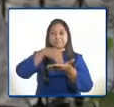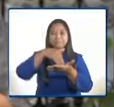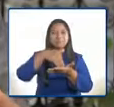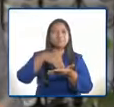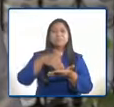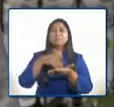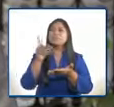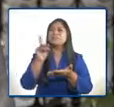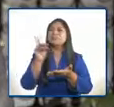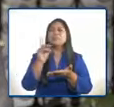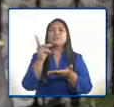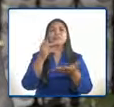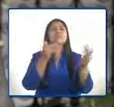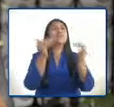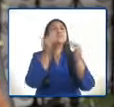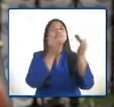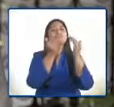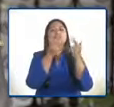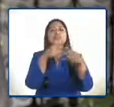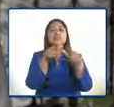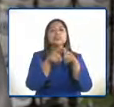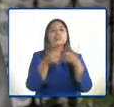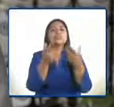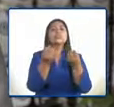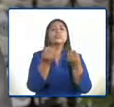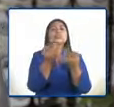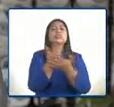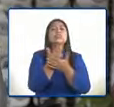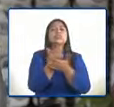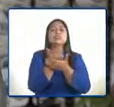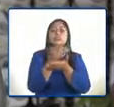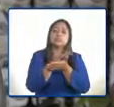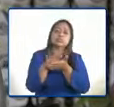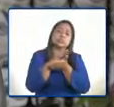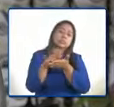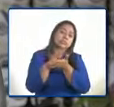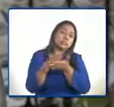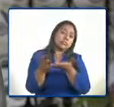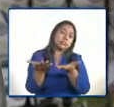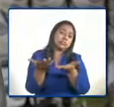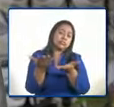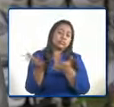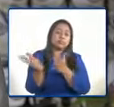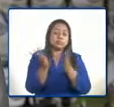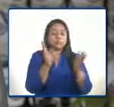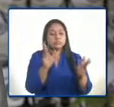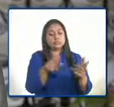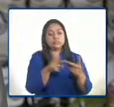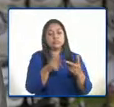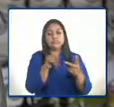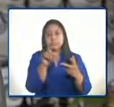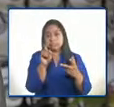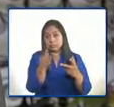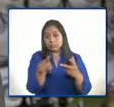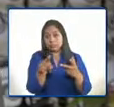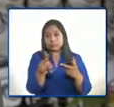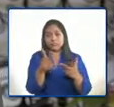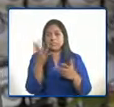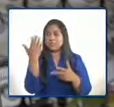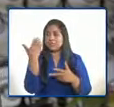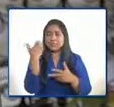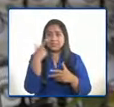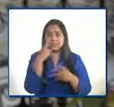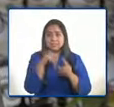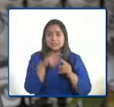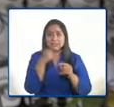del país se van a construir esos centros y el costo que van a tener. Y la otra pregunta es acerca de lo que sucedió recientemente